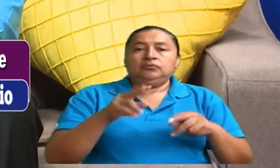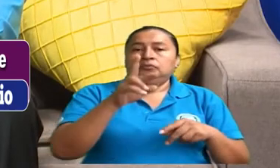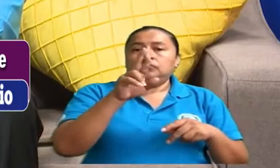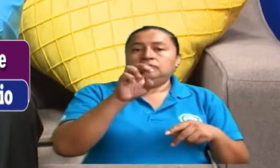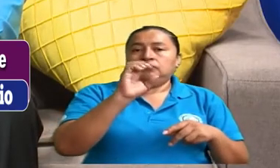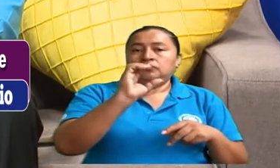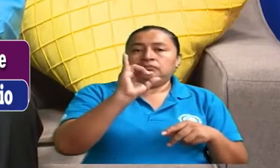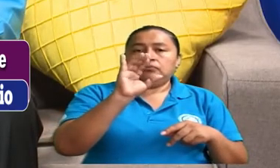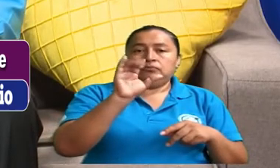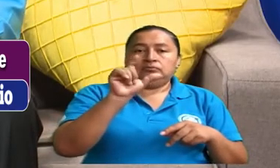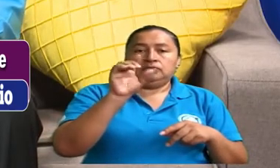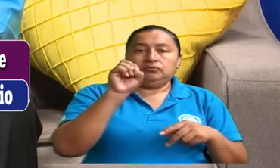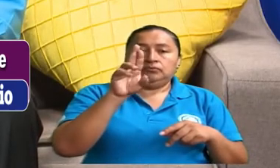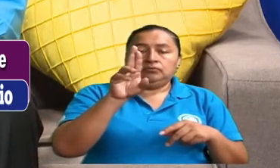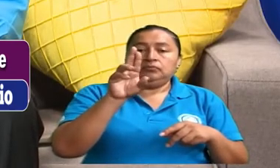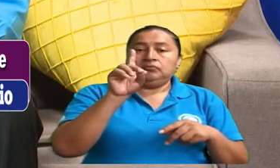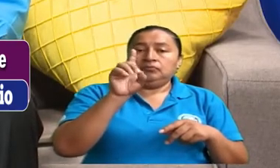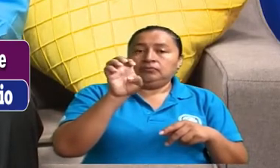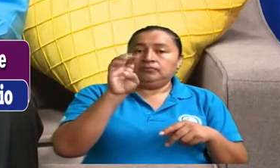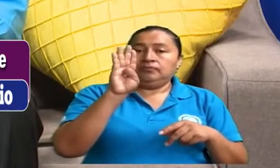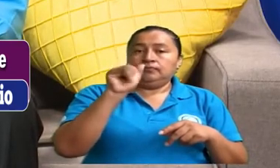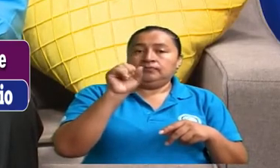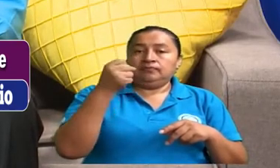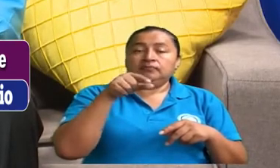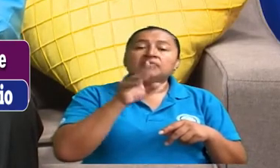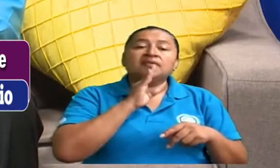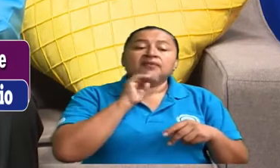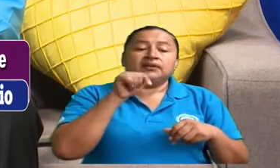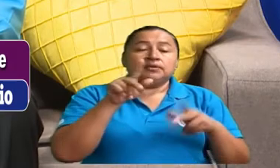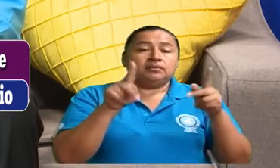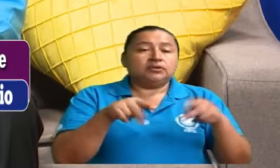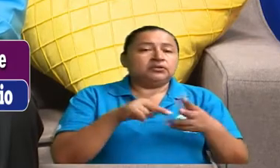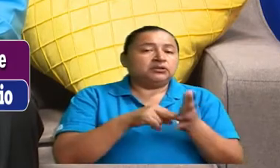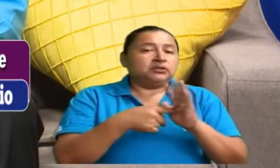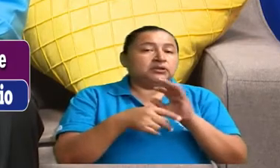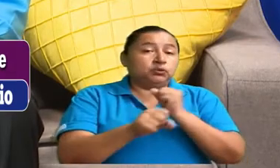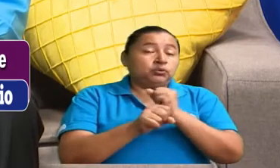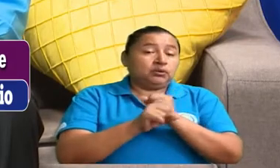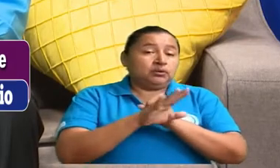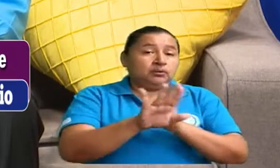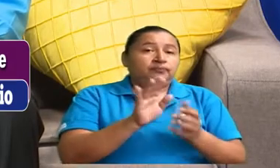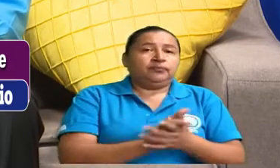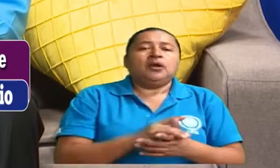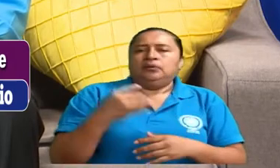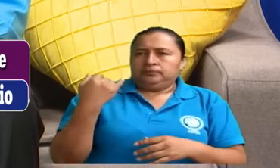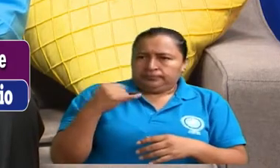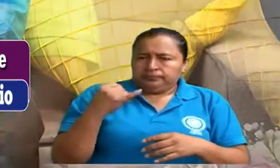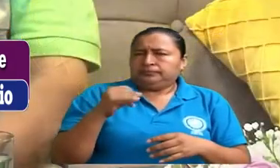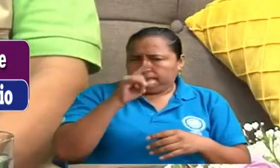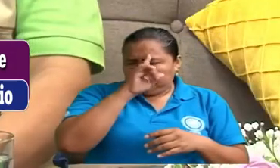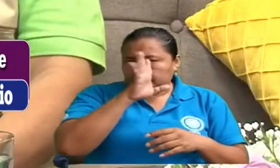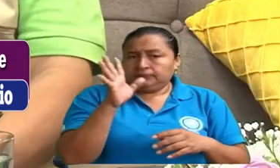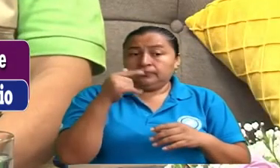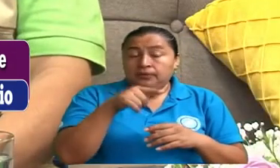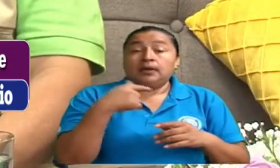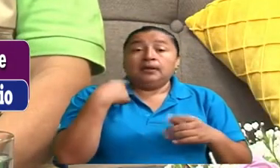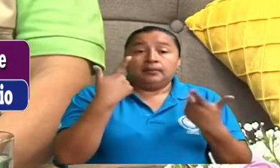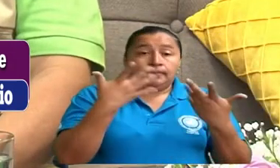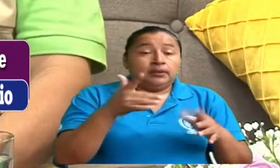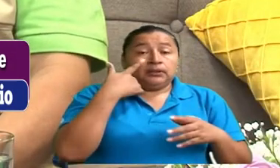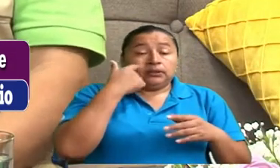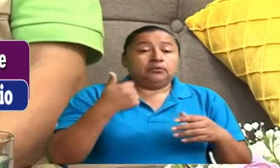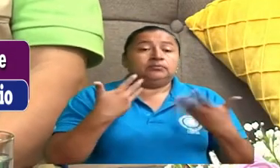base, acuñar este término para referirse a estas personas que realizan estas labores. Claro, recordemos que ahí, además del